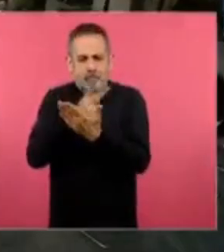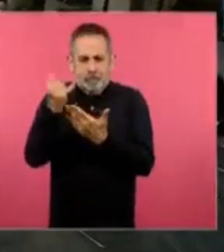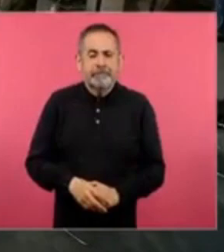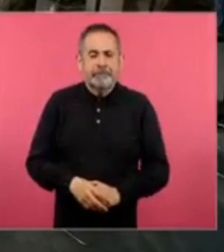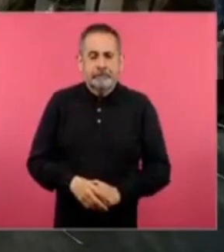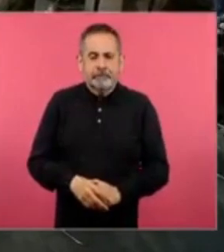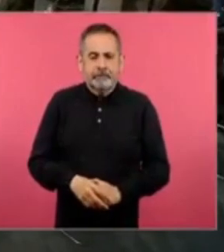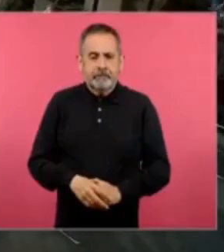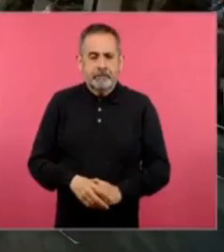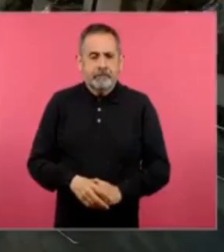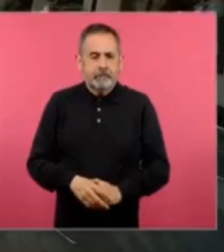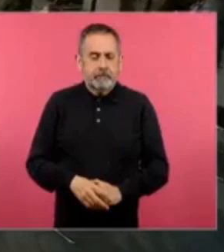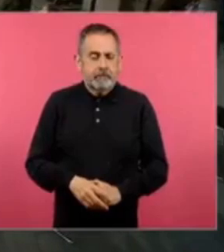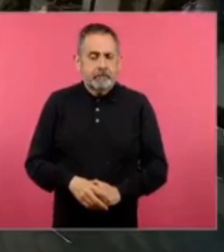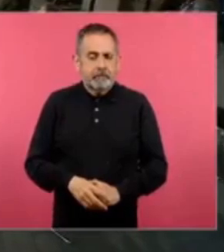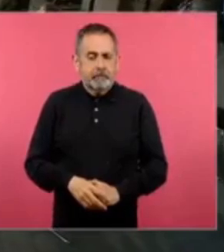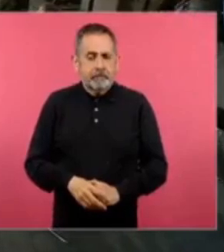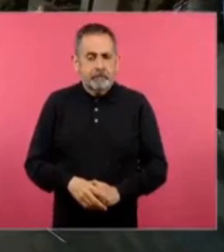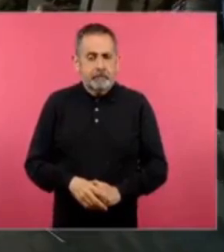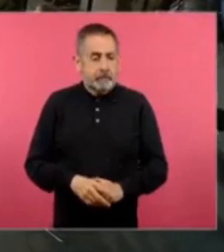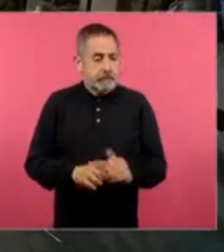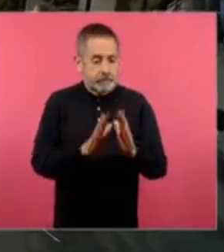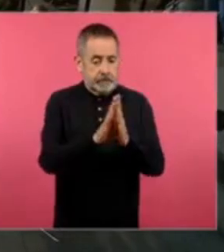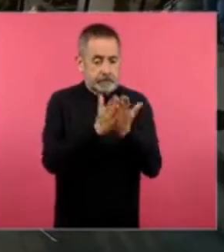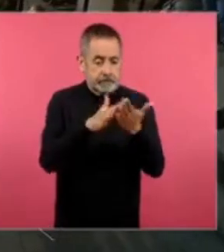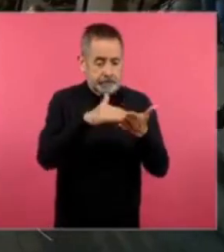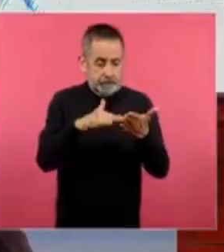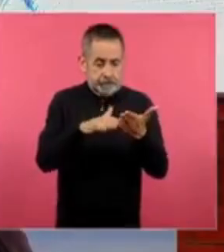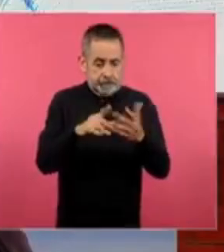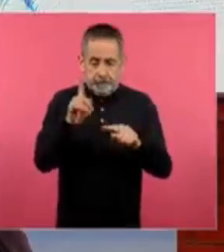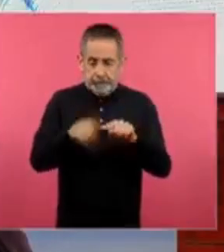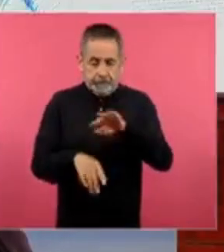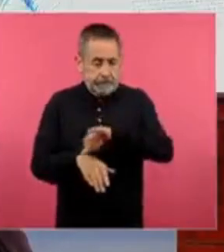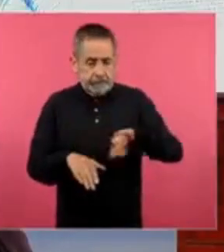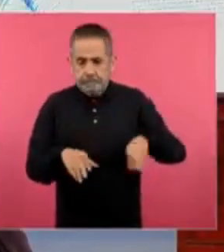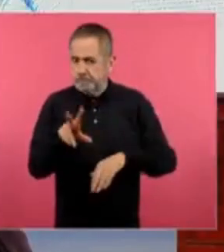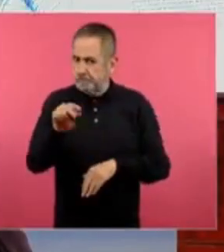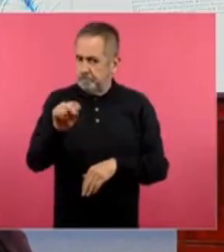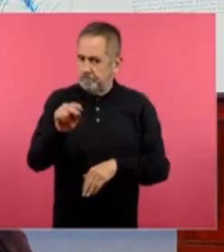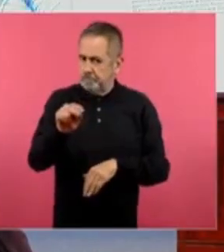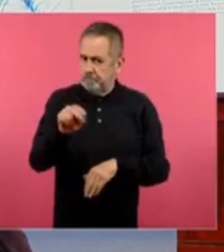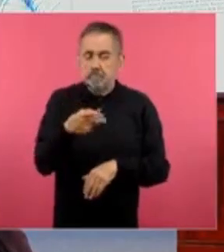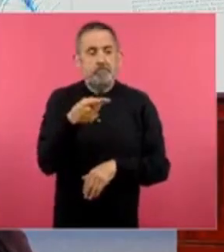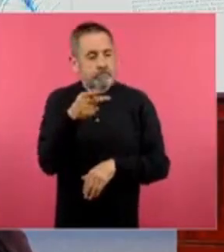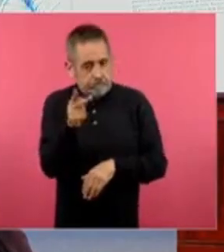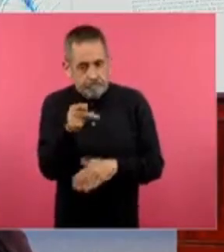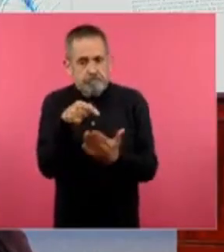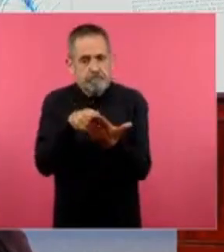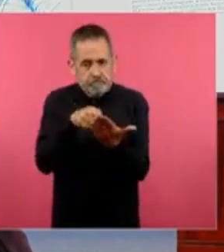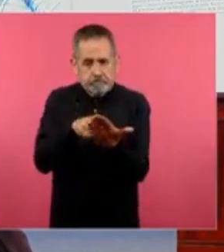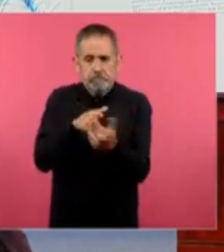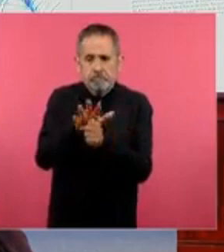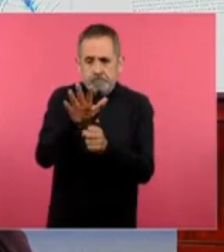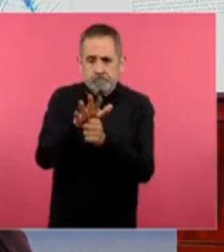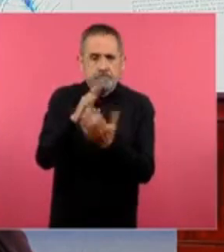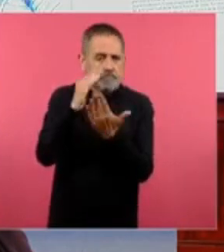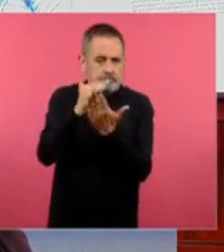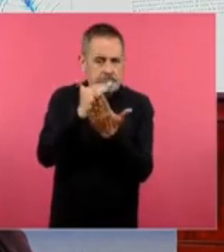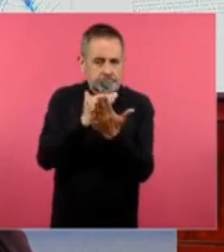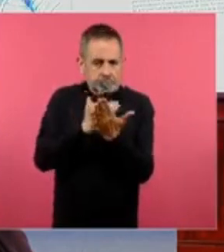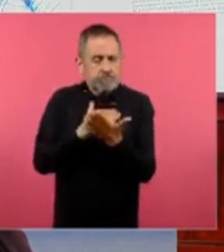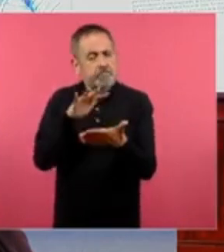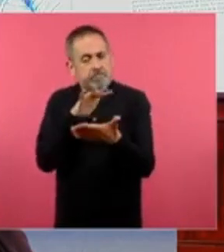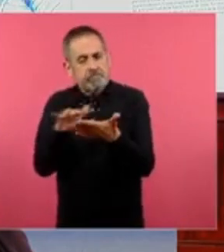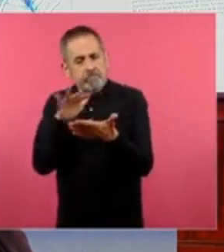La siguiente. No suple al libro de lecturas, ¿sí? Pero sus lecturas que maneja